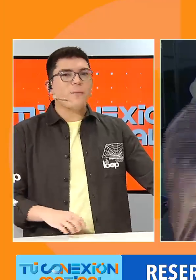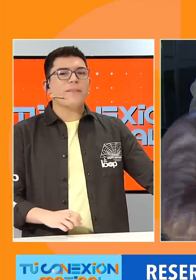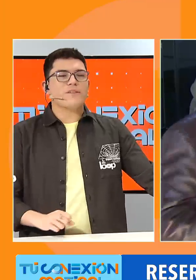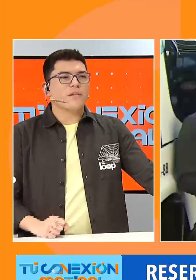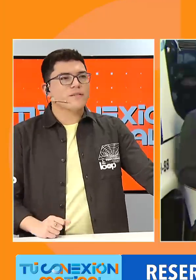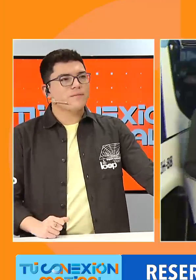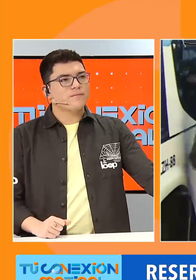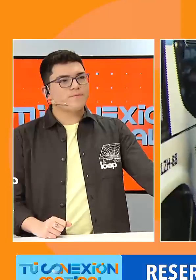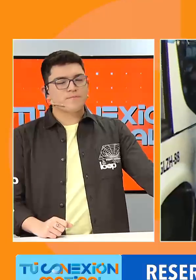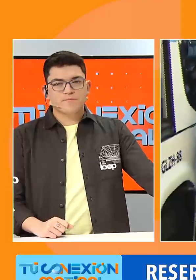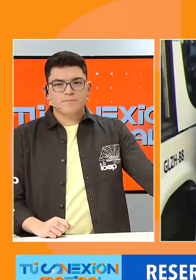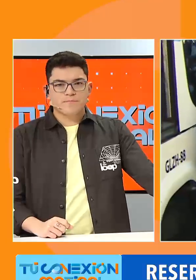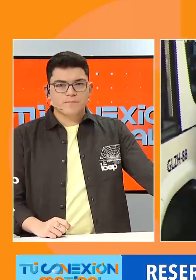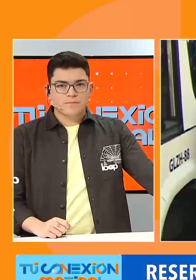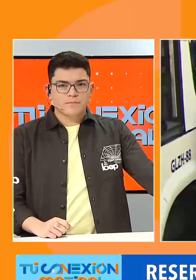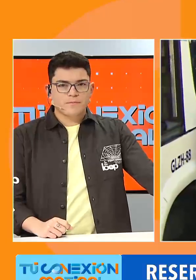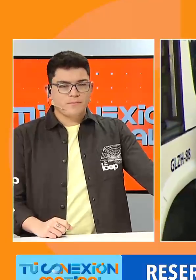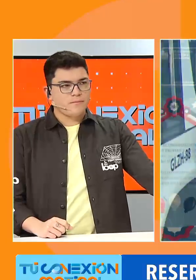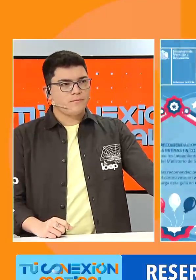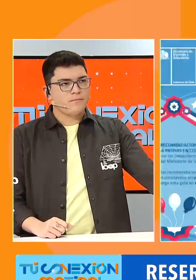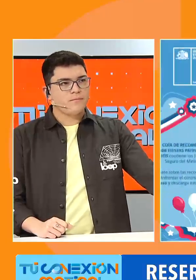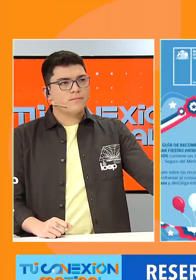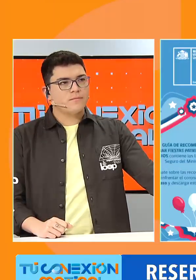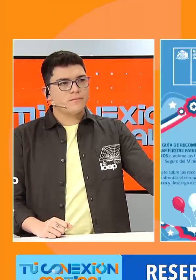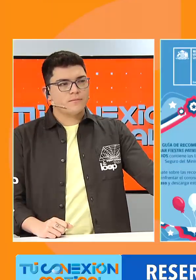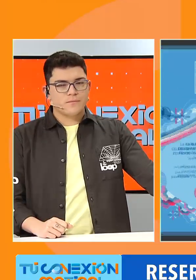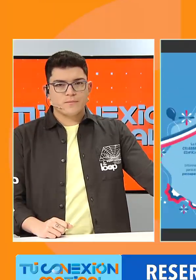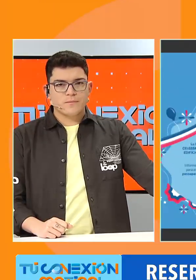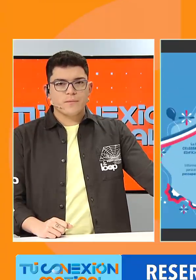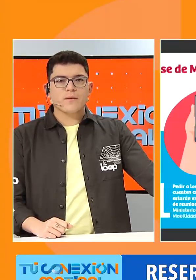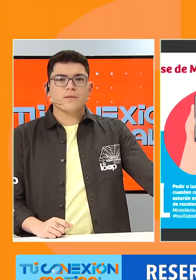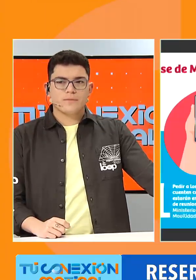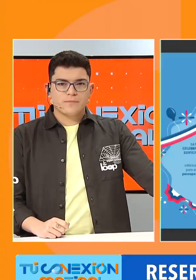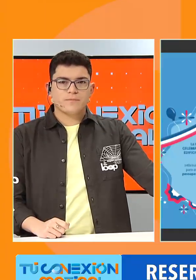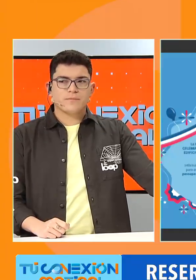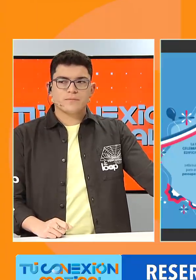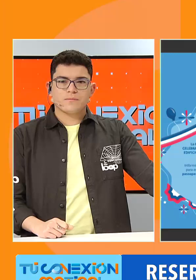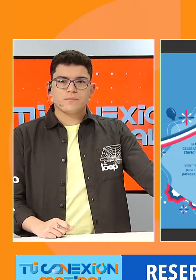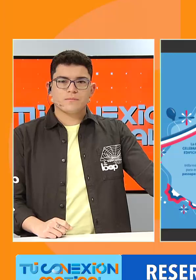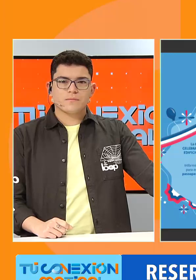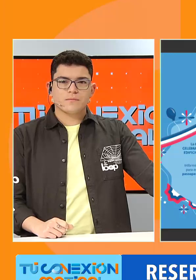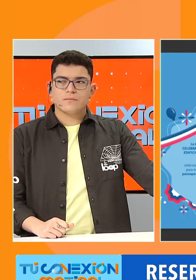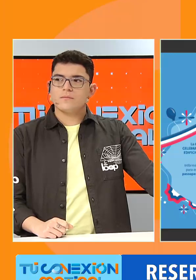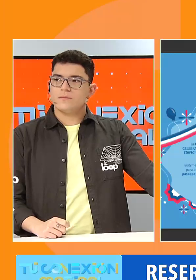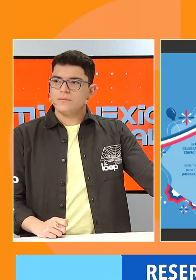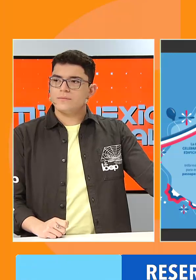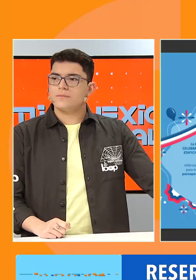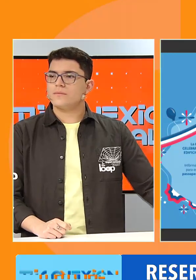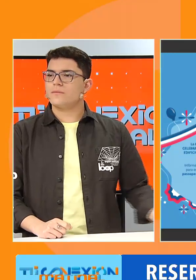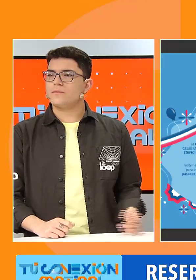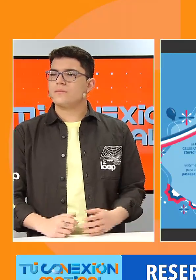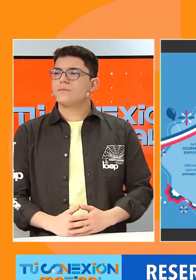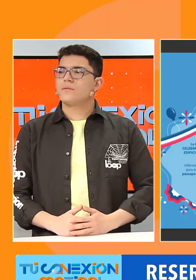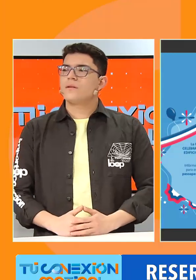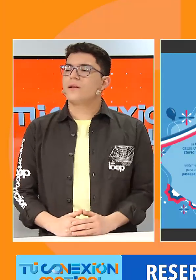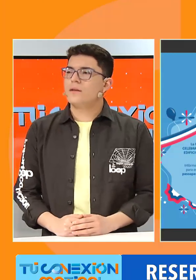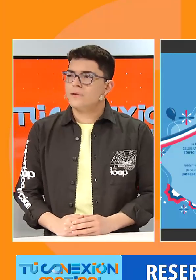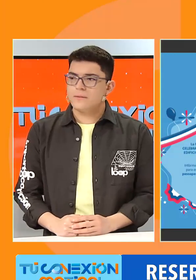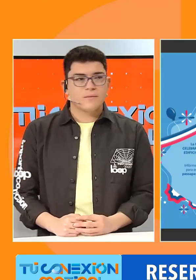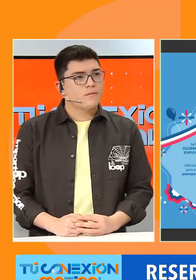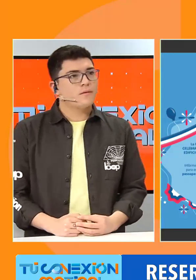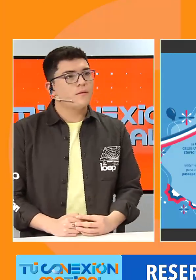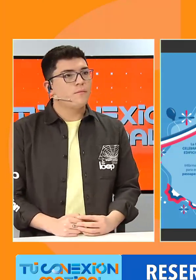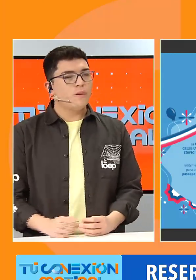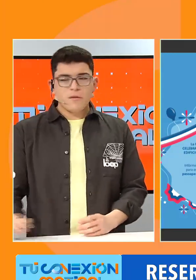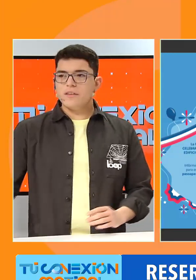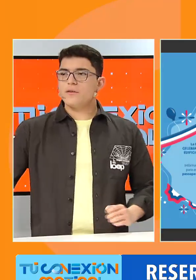varias recomendaciones. Exactamente. El Minsal lanzó esta guía. Para que podamos irnos cuidando. Señor director, lo que sí tenemos